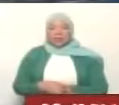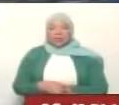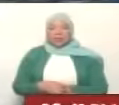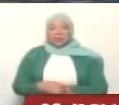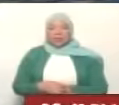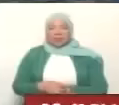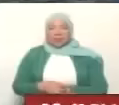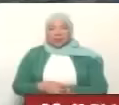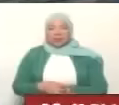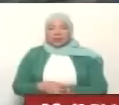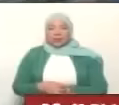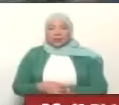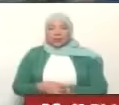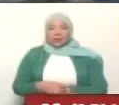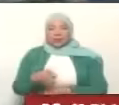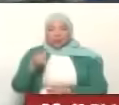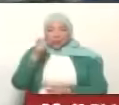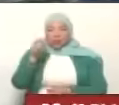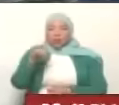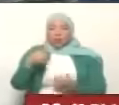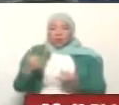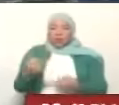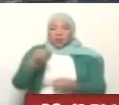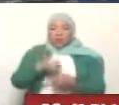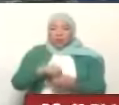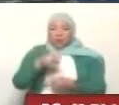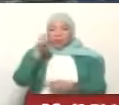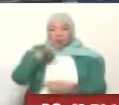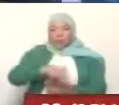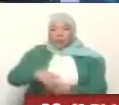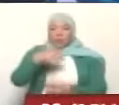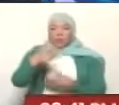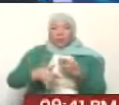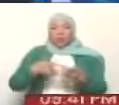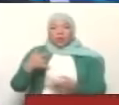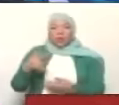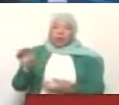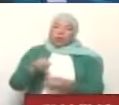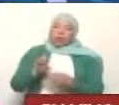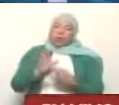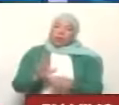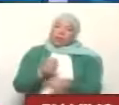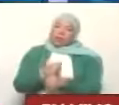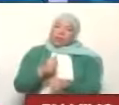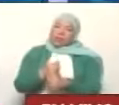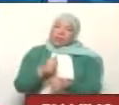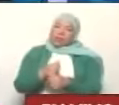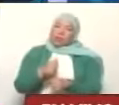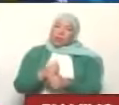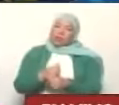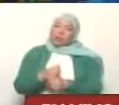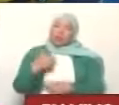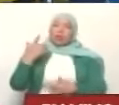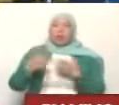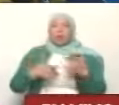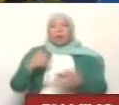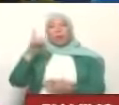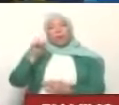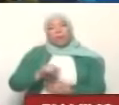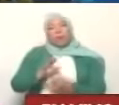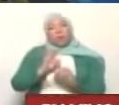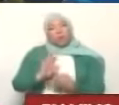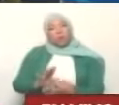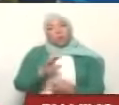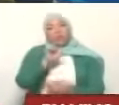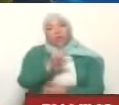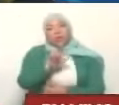Rockero. Bueno, dale para adelante. Bueno, vuelvan a su sitio. Vamos a hacer de una vez las presentaciones. Esto es una pequeña muestra de